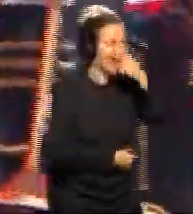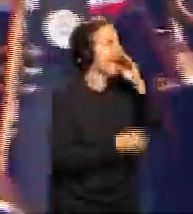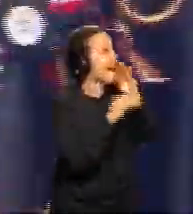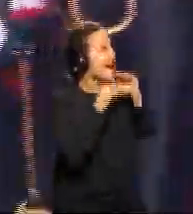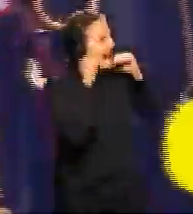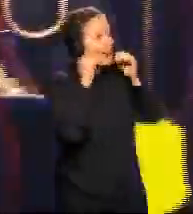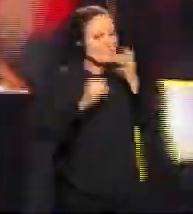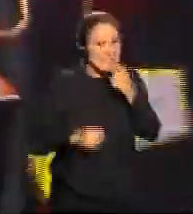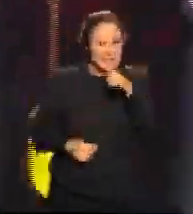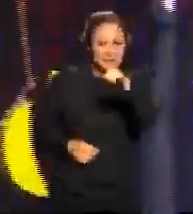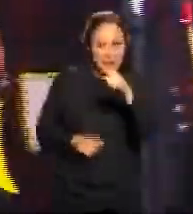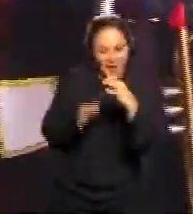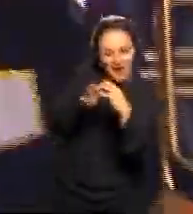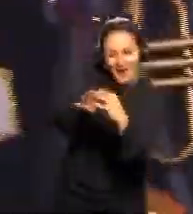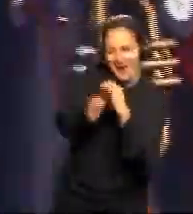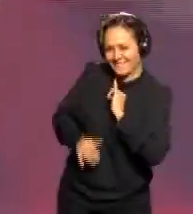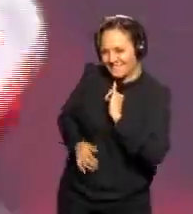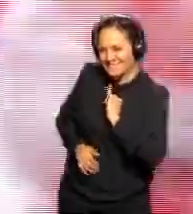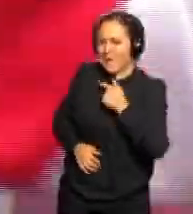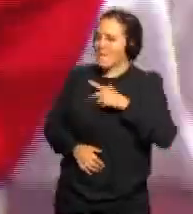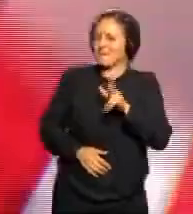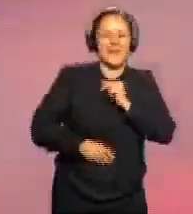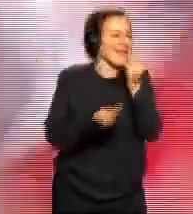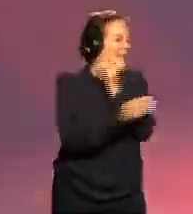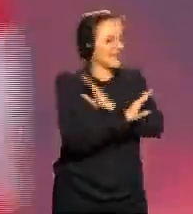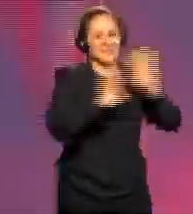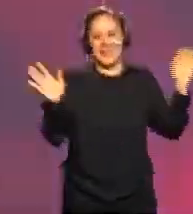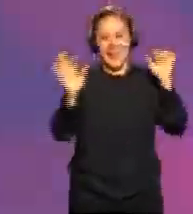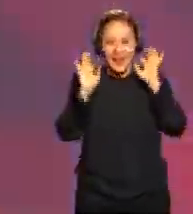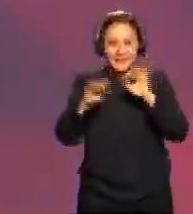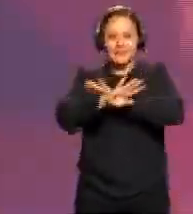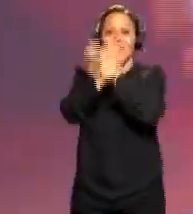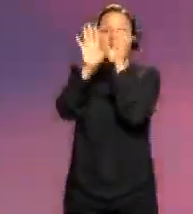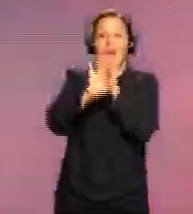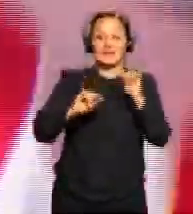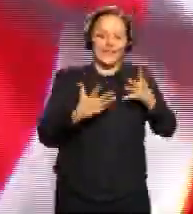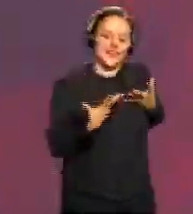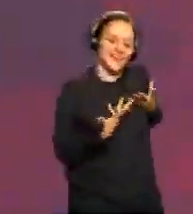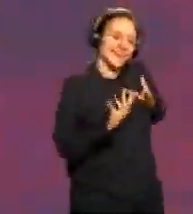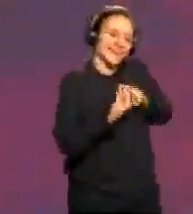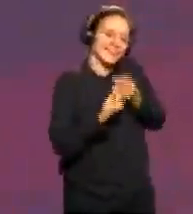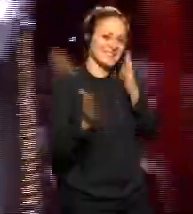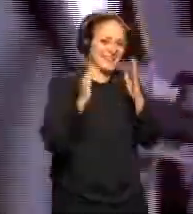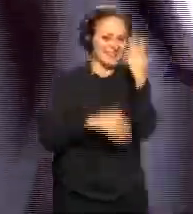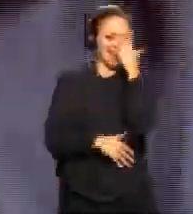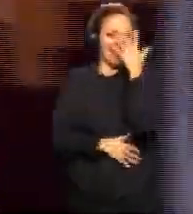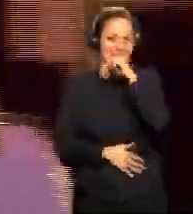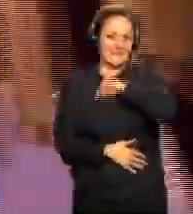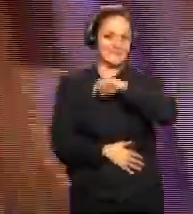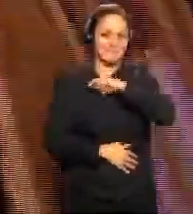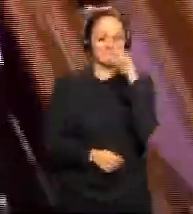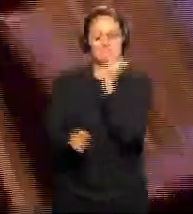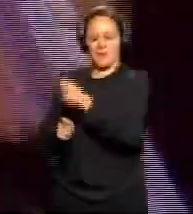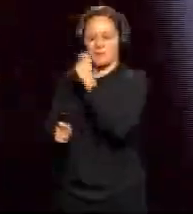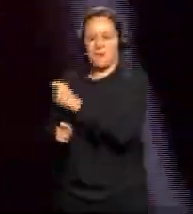tu complicidad. Esta es mi felicidad, sentir junto a ti el carnaval.